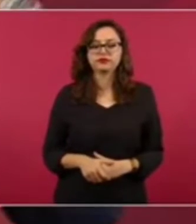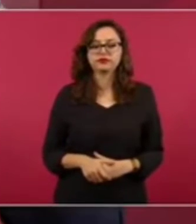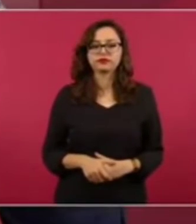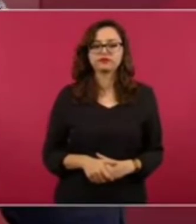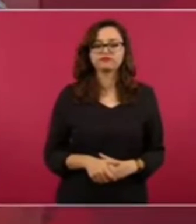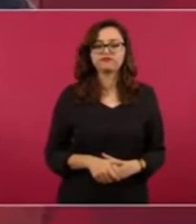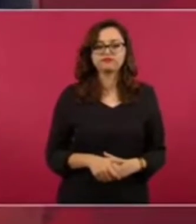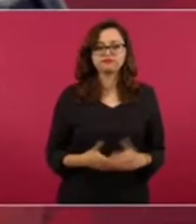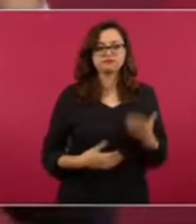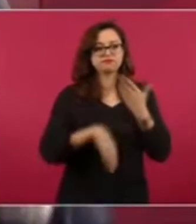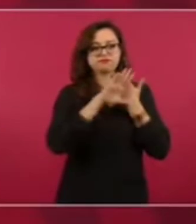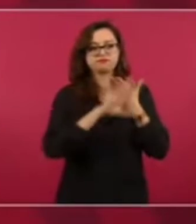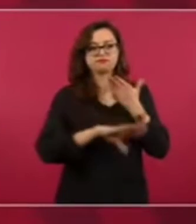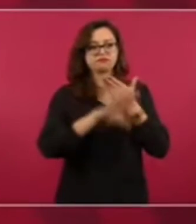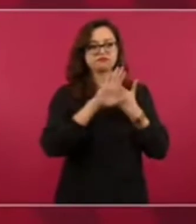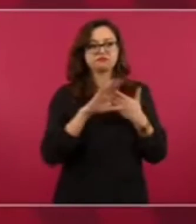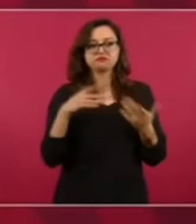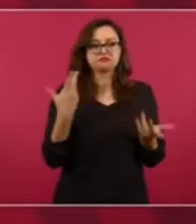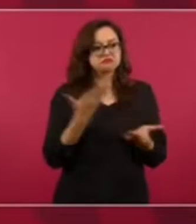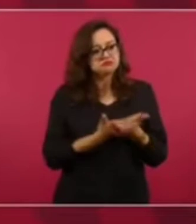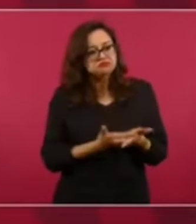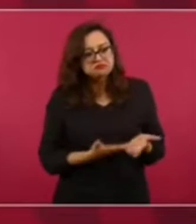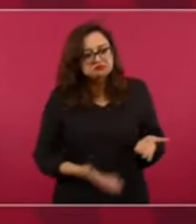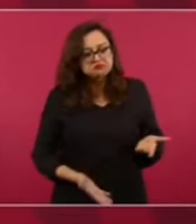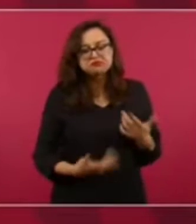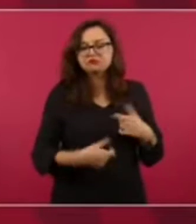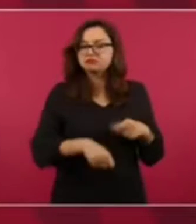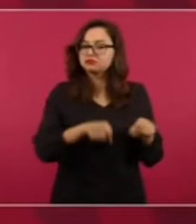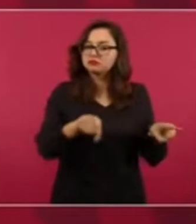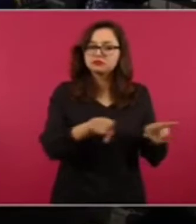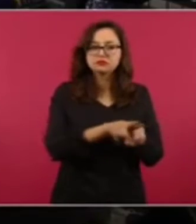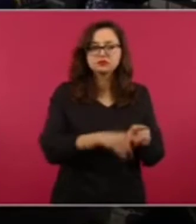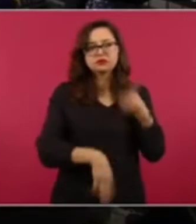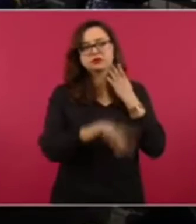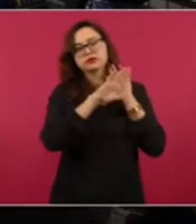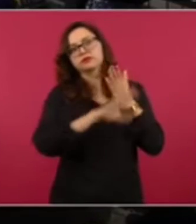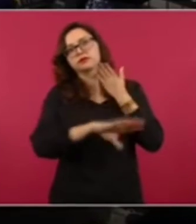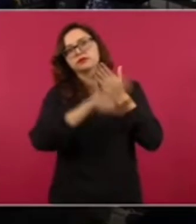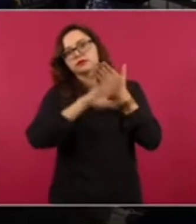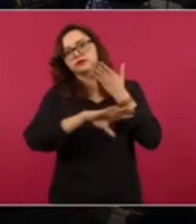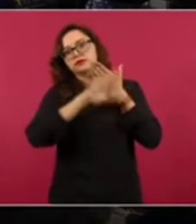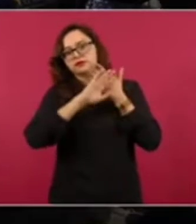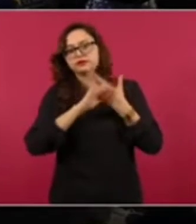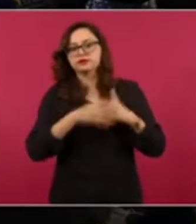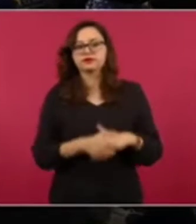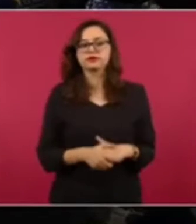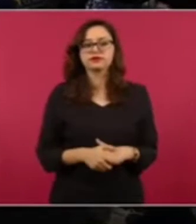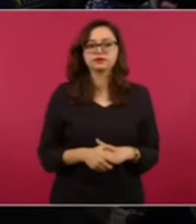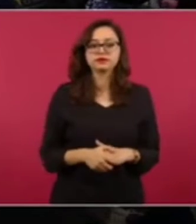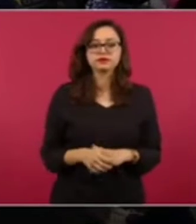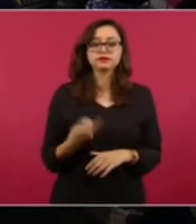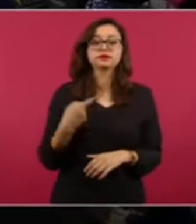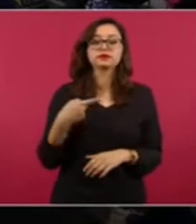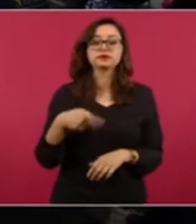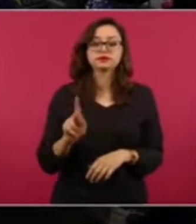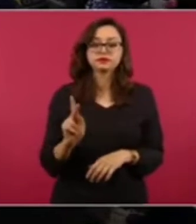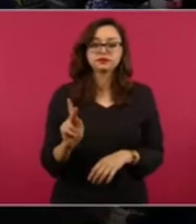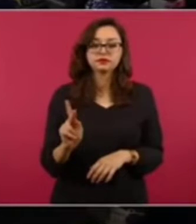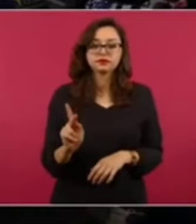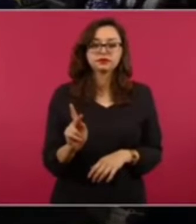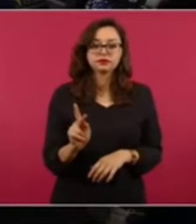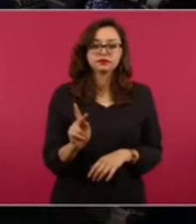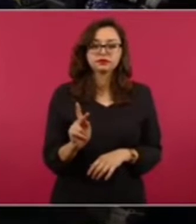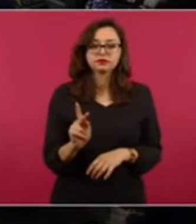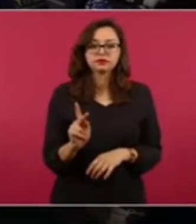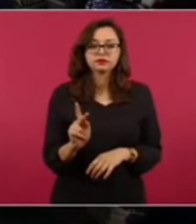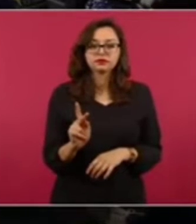todos en contra, y sigue con lo mismo. Nada más que